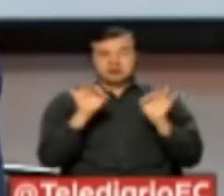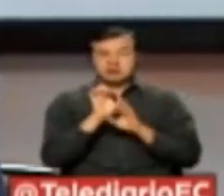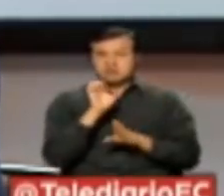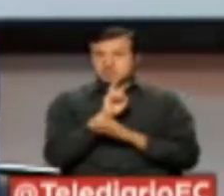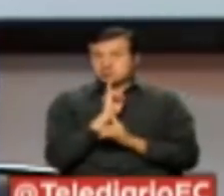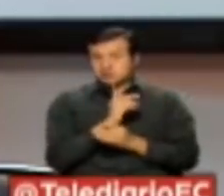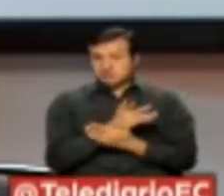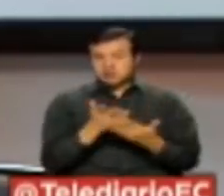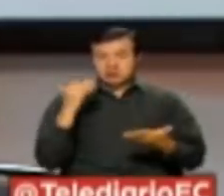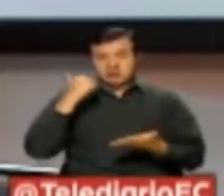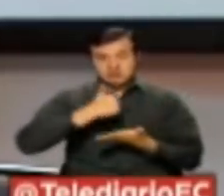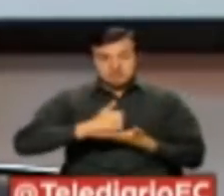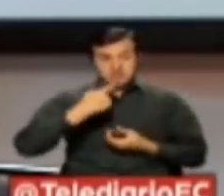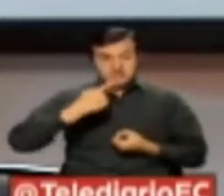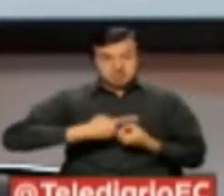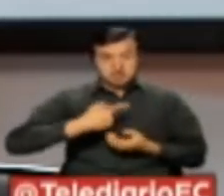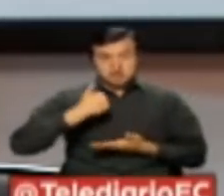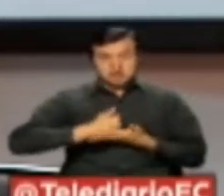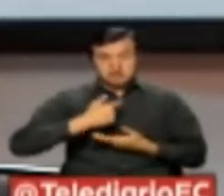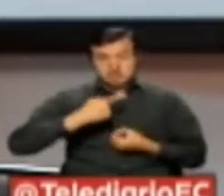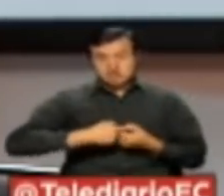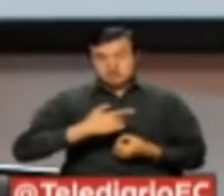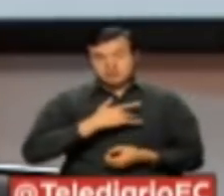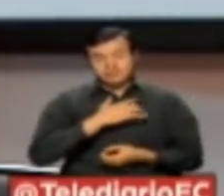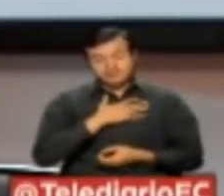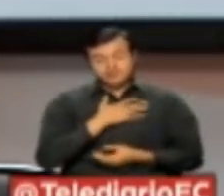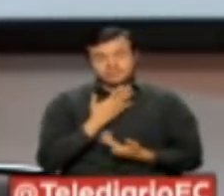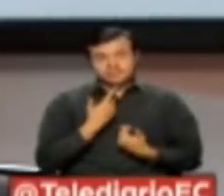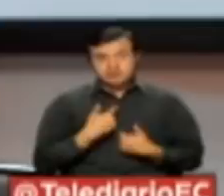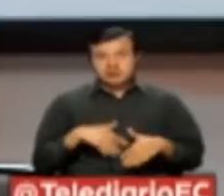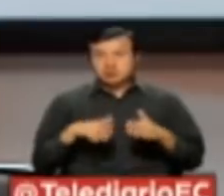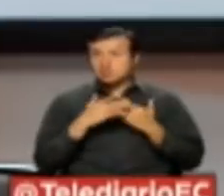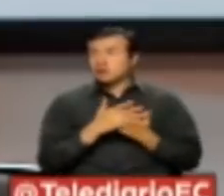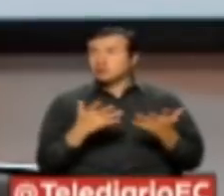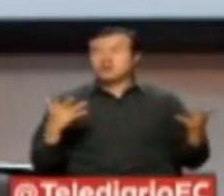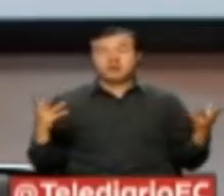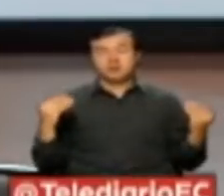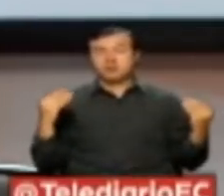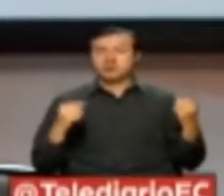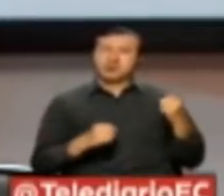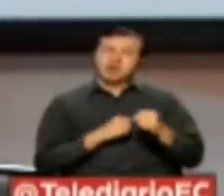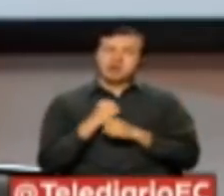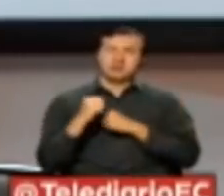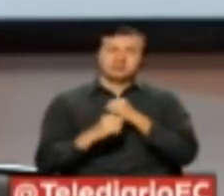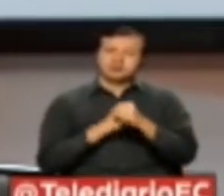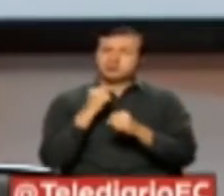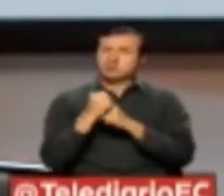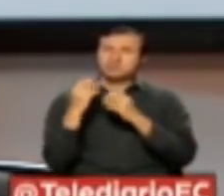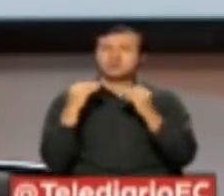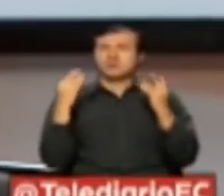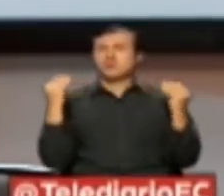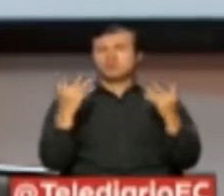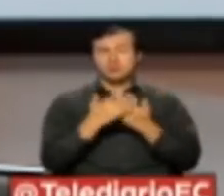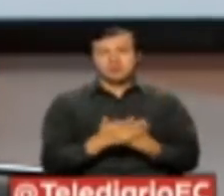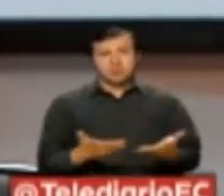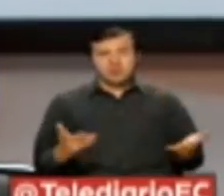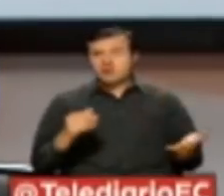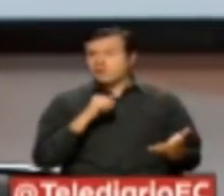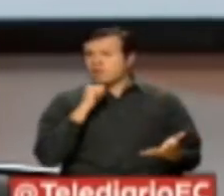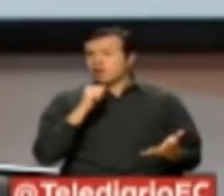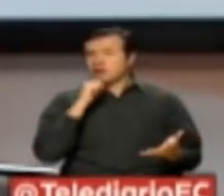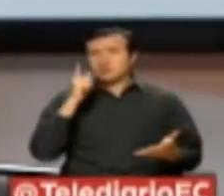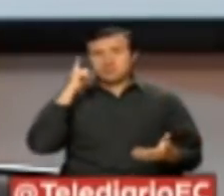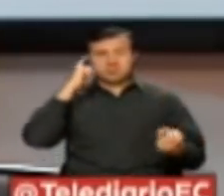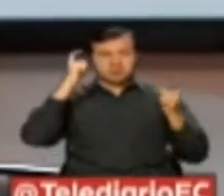al ser la capital y lamentablemente después de estos de estos años de falta de gobierno